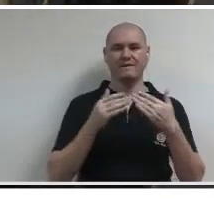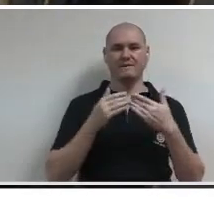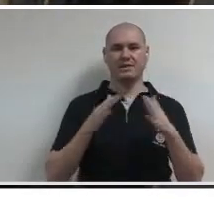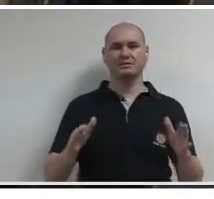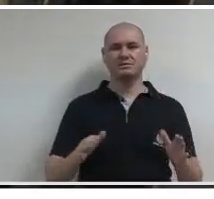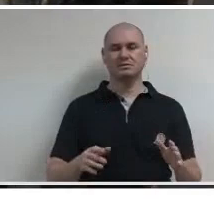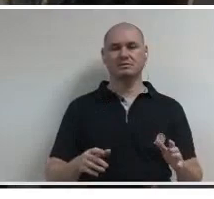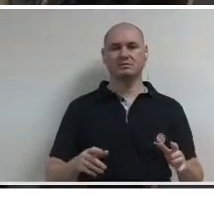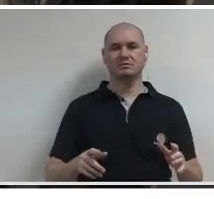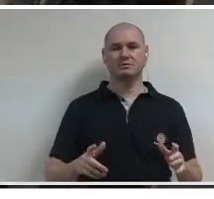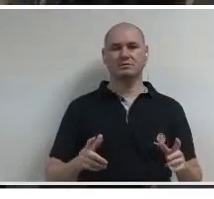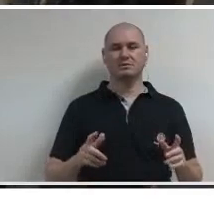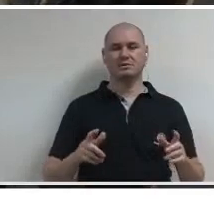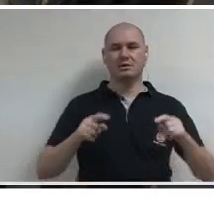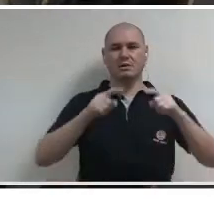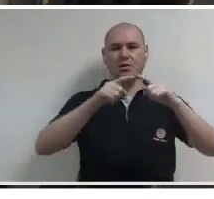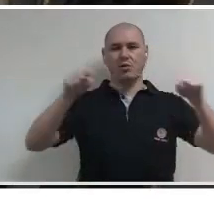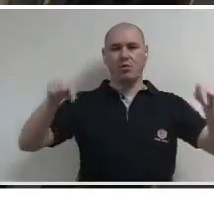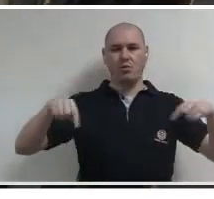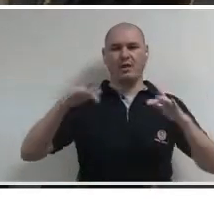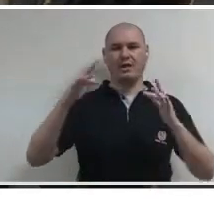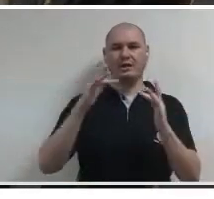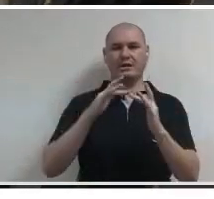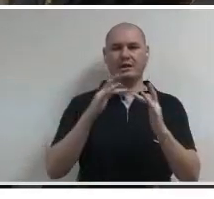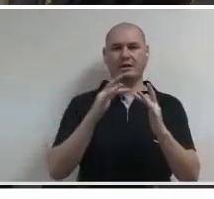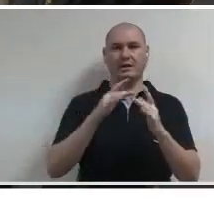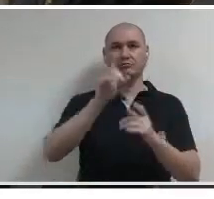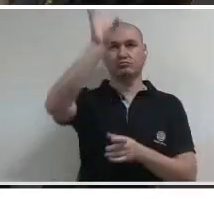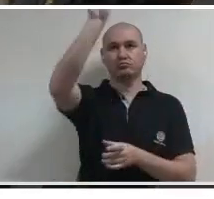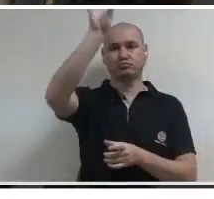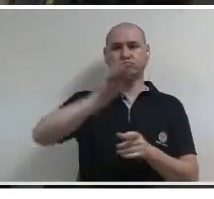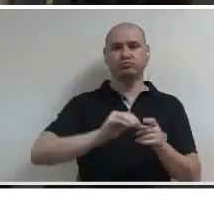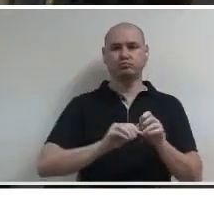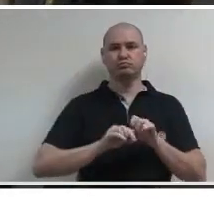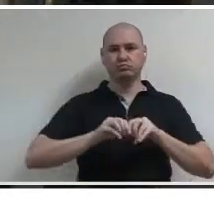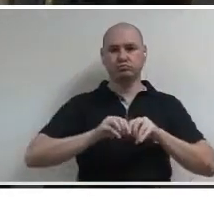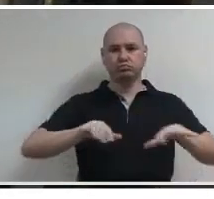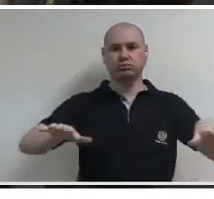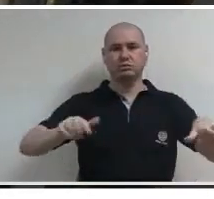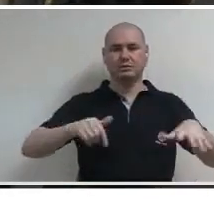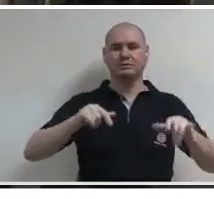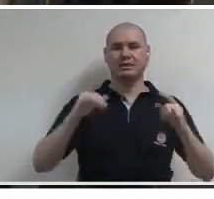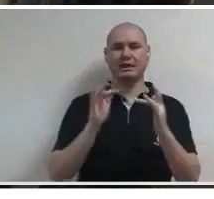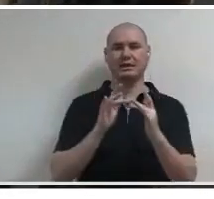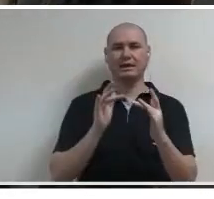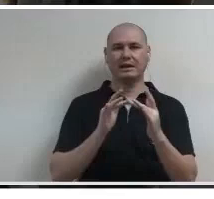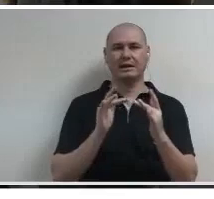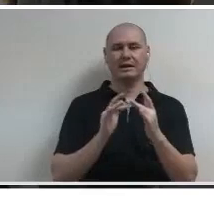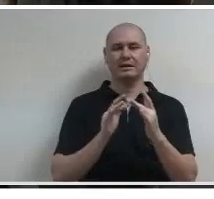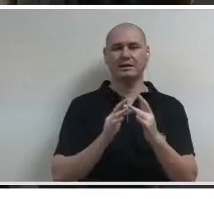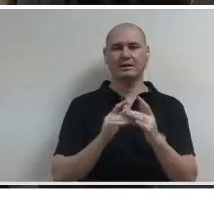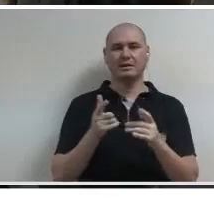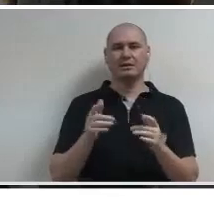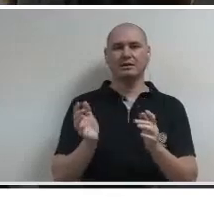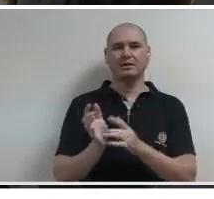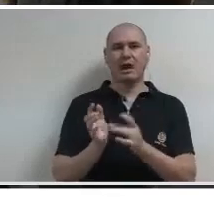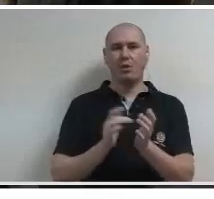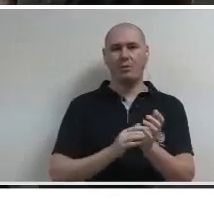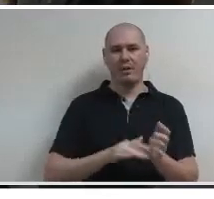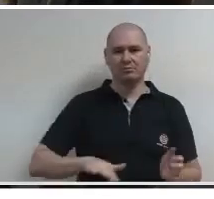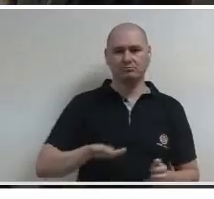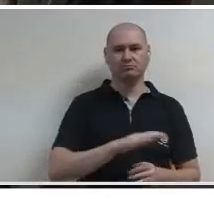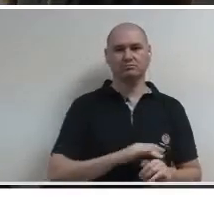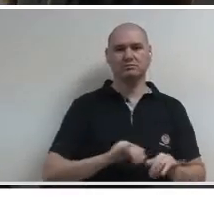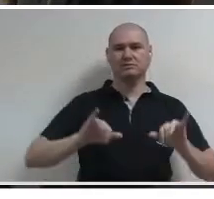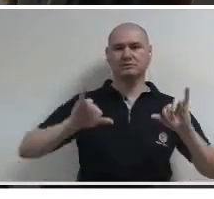O a Sacori, pues envía poja. Telecentro ha ido ya habilitado en Cordillera Penguará, Telecentro haremos hoy, Curipe, proyecto llevará hasta